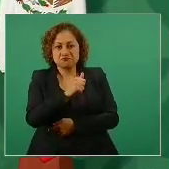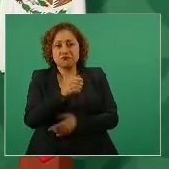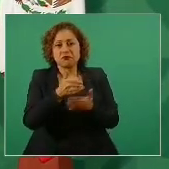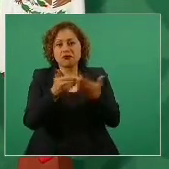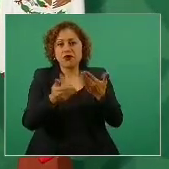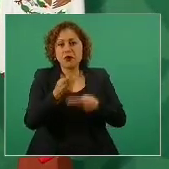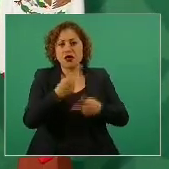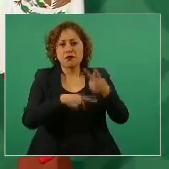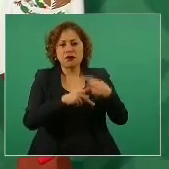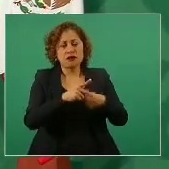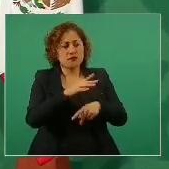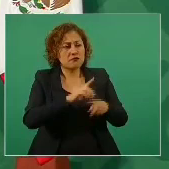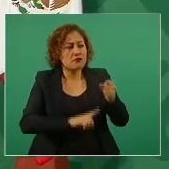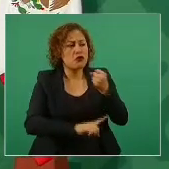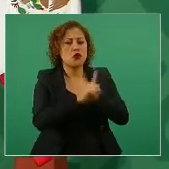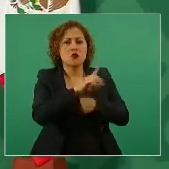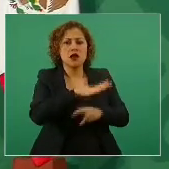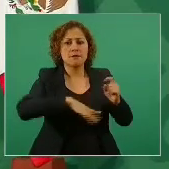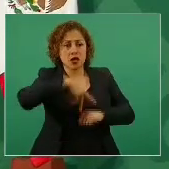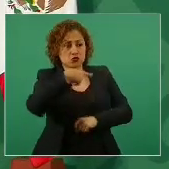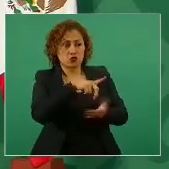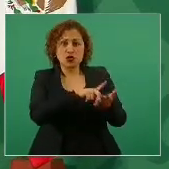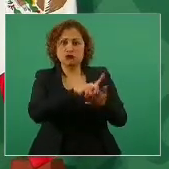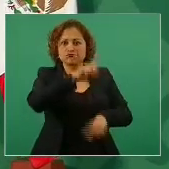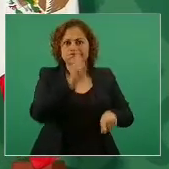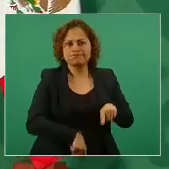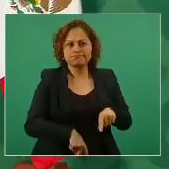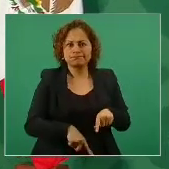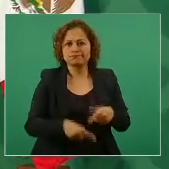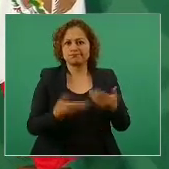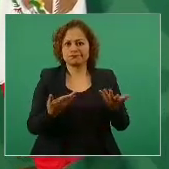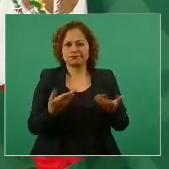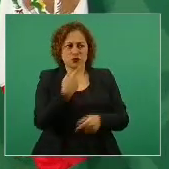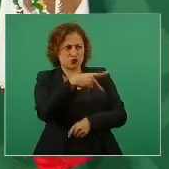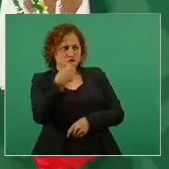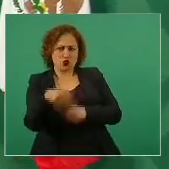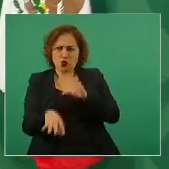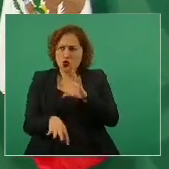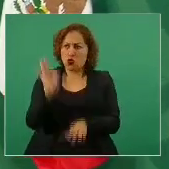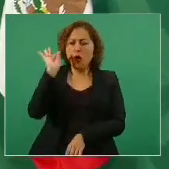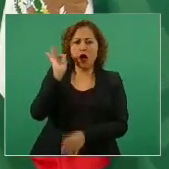los ciudadanos. Se les quitó un derecho a elegir.